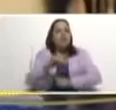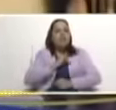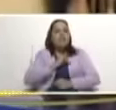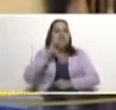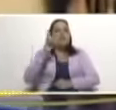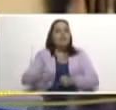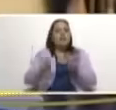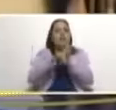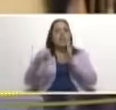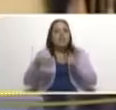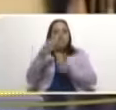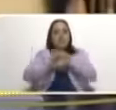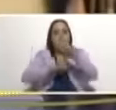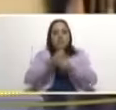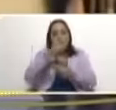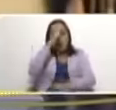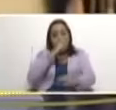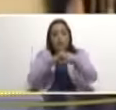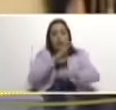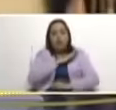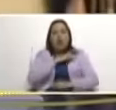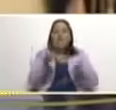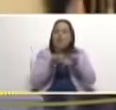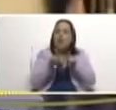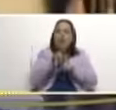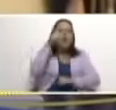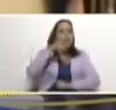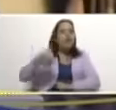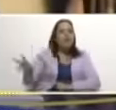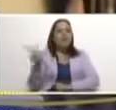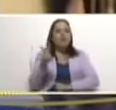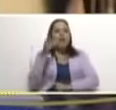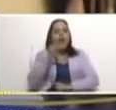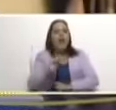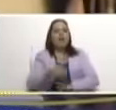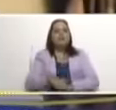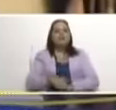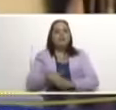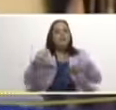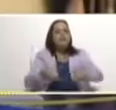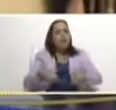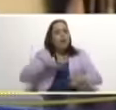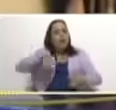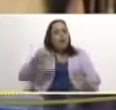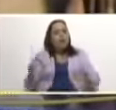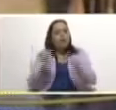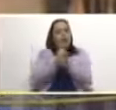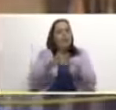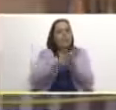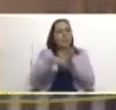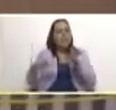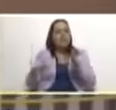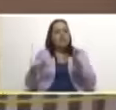derecho a existir. Como ha estado dispuesto nuestro pueblo a luchar por su dignidad y su derecho a existir.